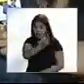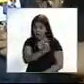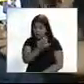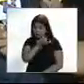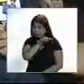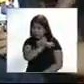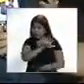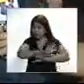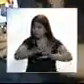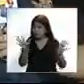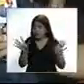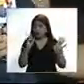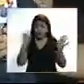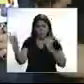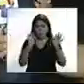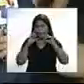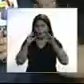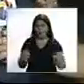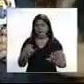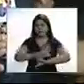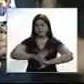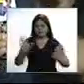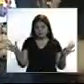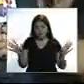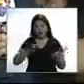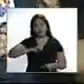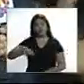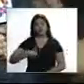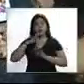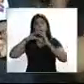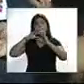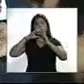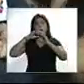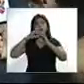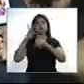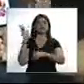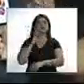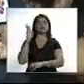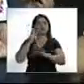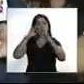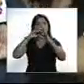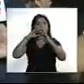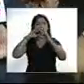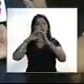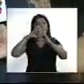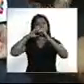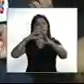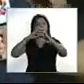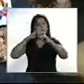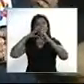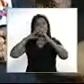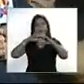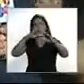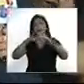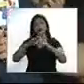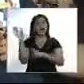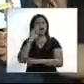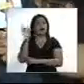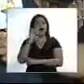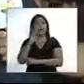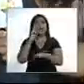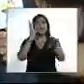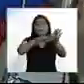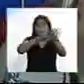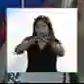Electoral, absolutamente preparado. Y nosotros con la Diana en la mañana, con la Diana de Carabobo, con eso de despierta, de recluta,